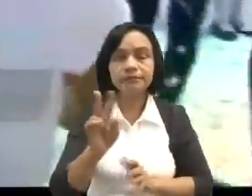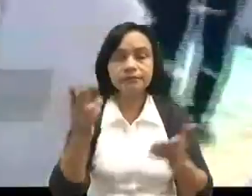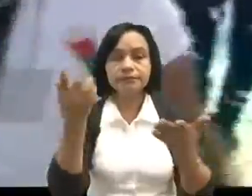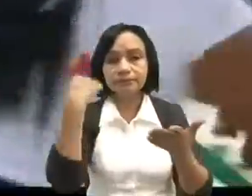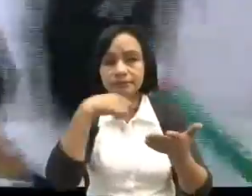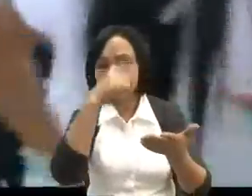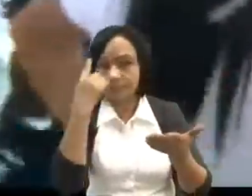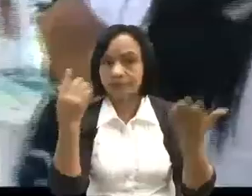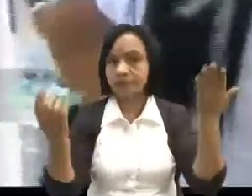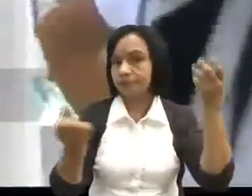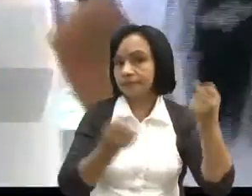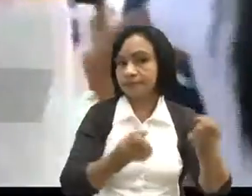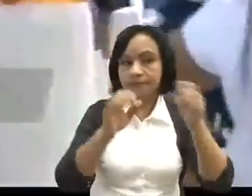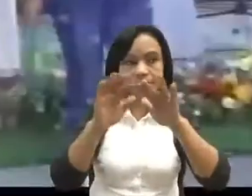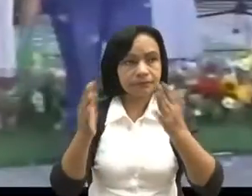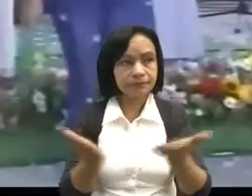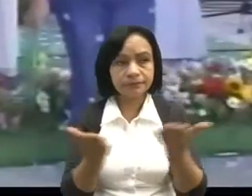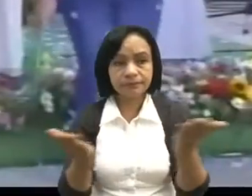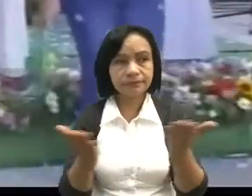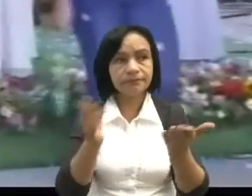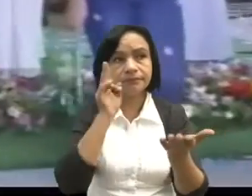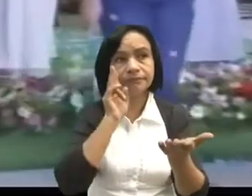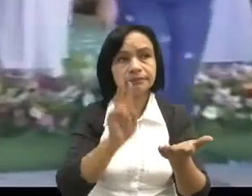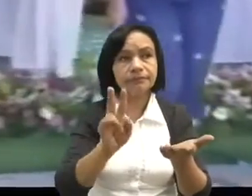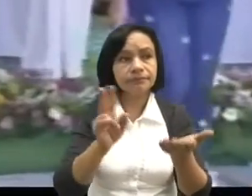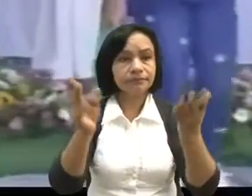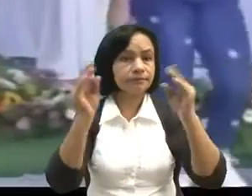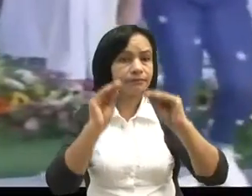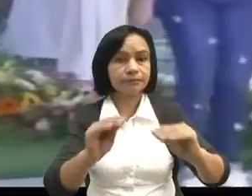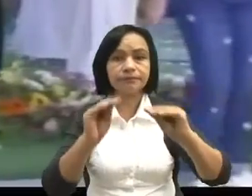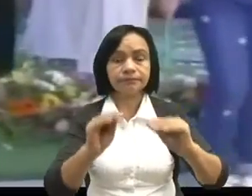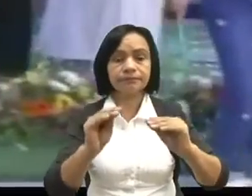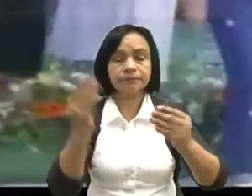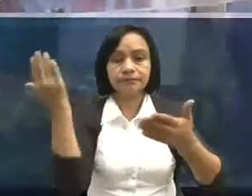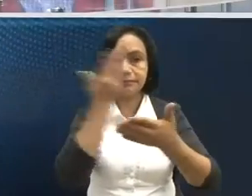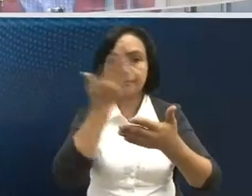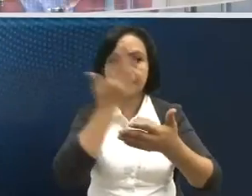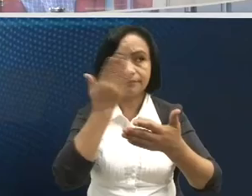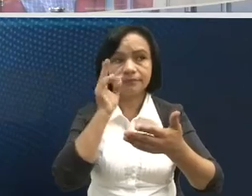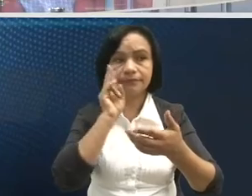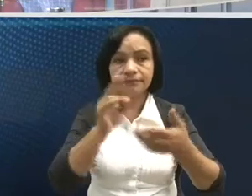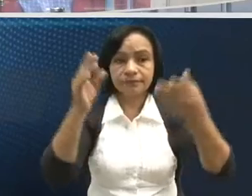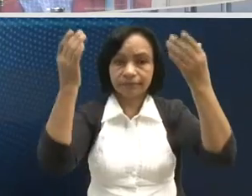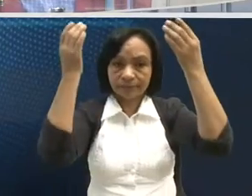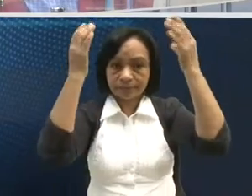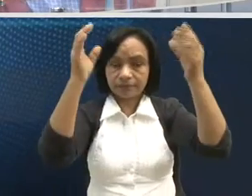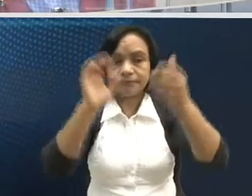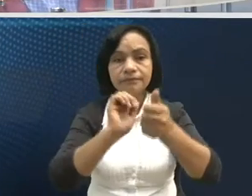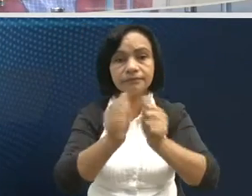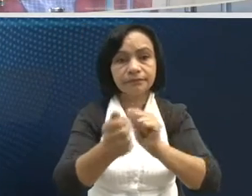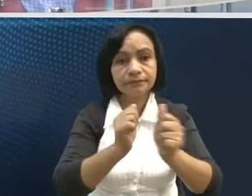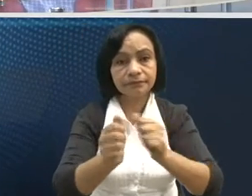rostros de los muchachos, de las muchachas, vos ves ahora, no solamente vemos la enseñanza, digamos, académica, ahora miras la cultura, el